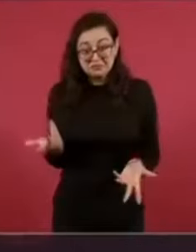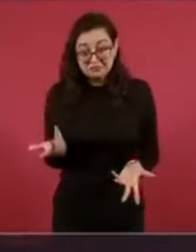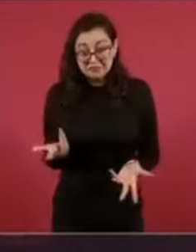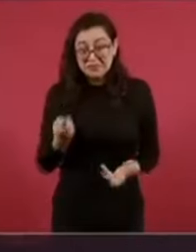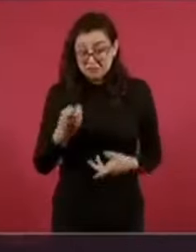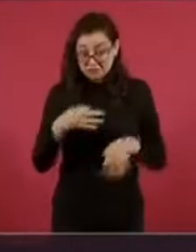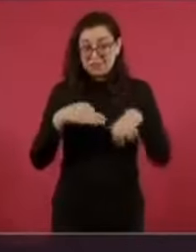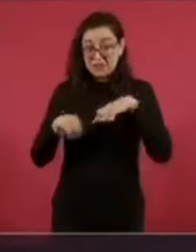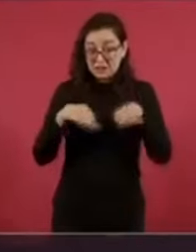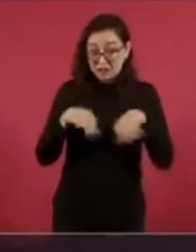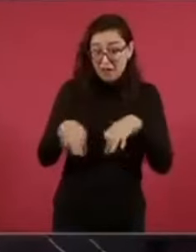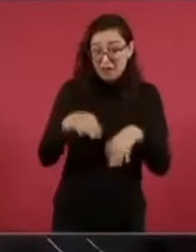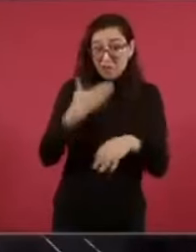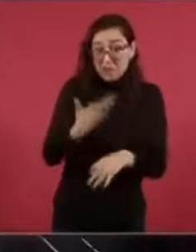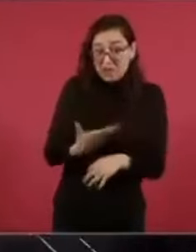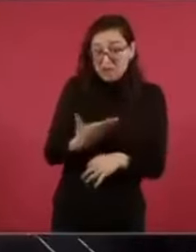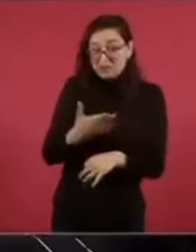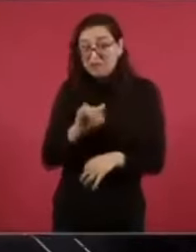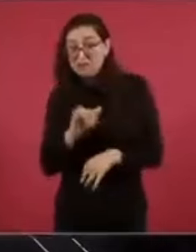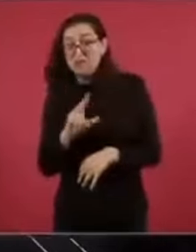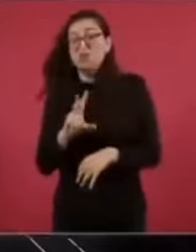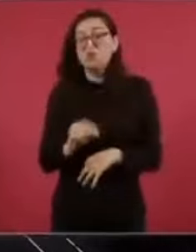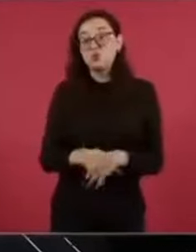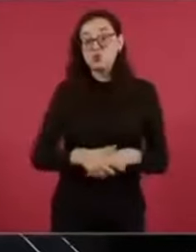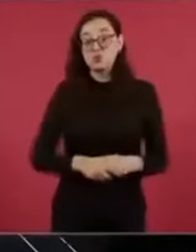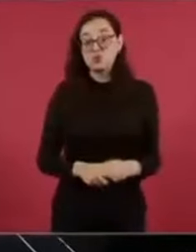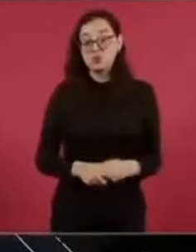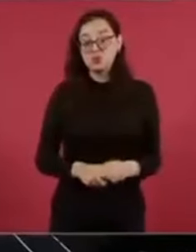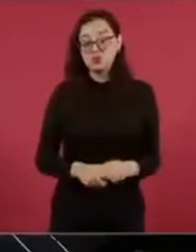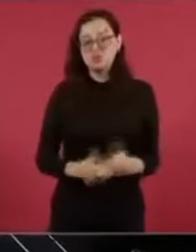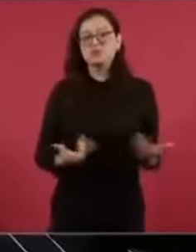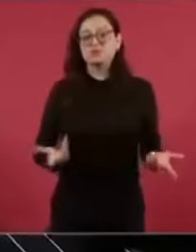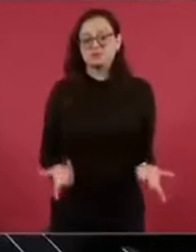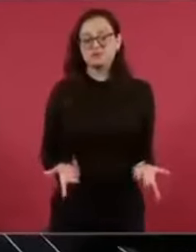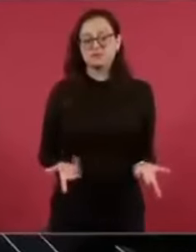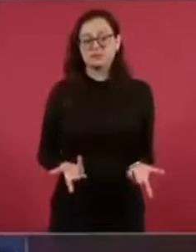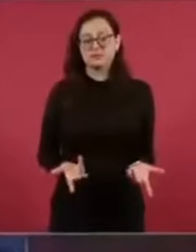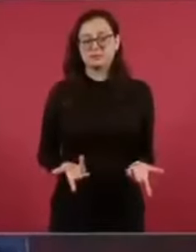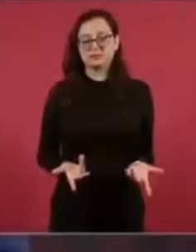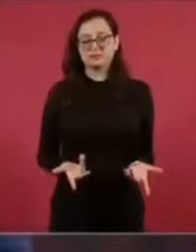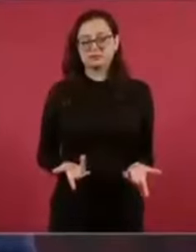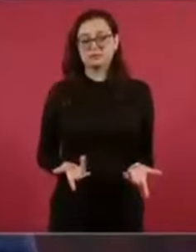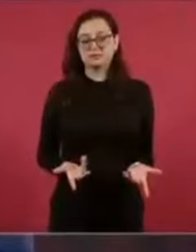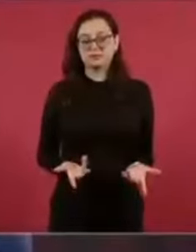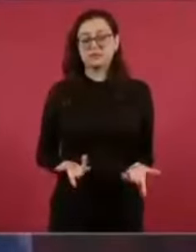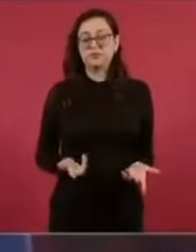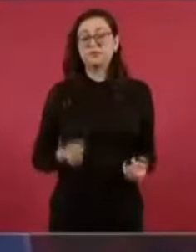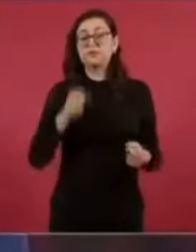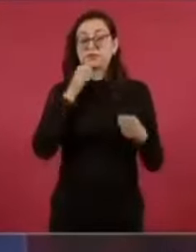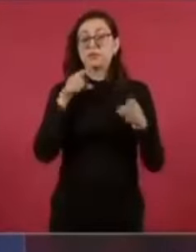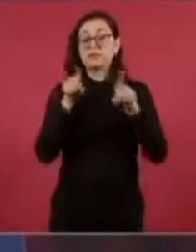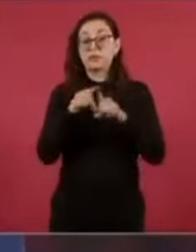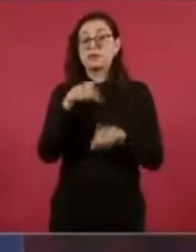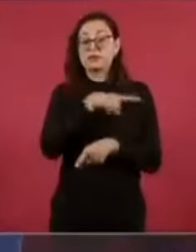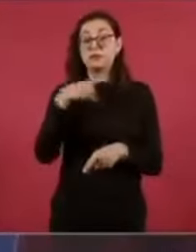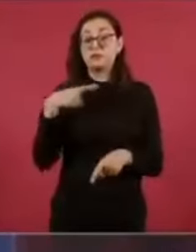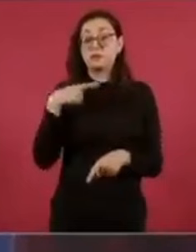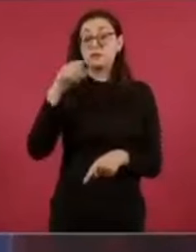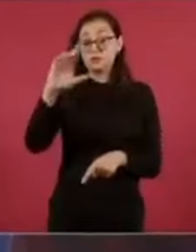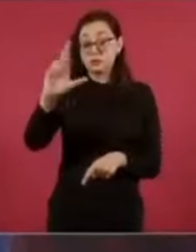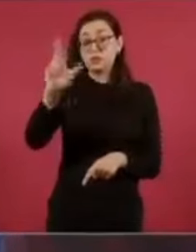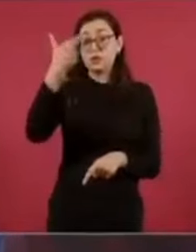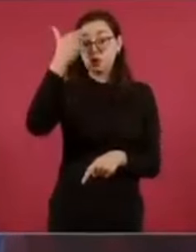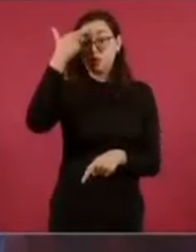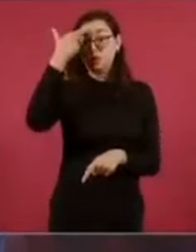en el tiempo que nos resta y a finales de este año estaremos prácticamente al 100% de producción nacional esto